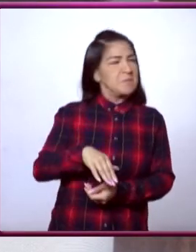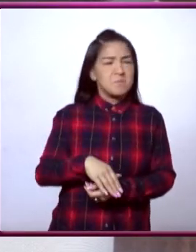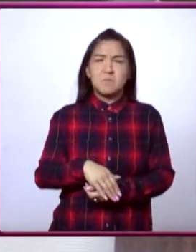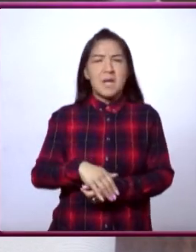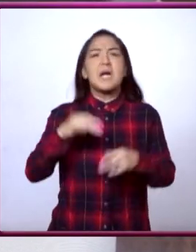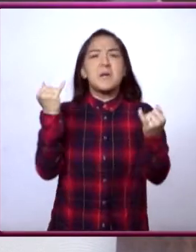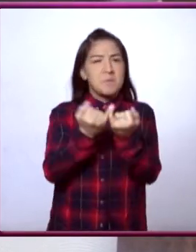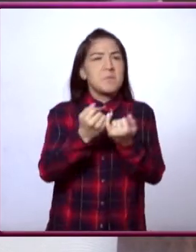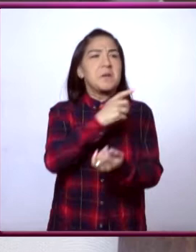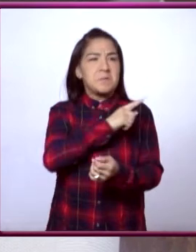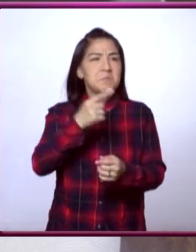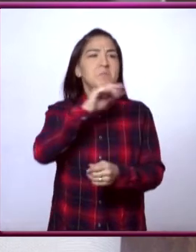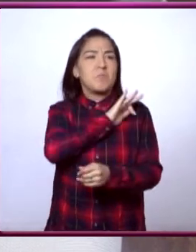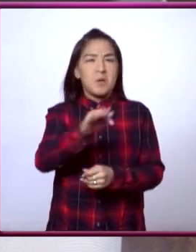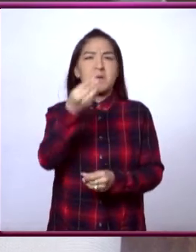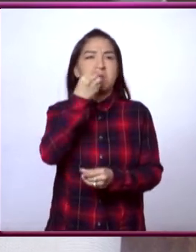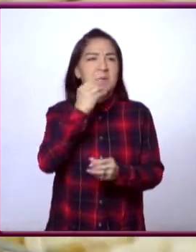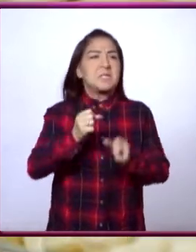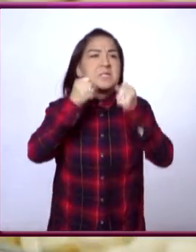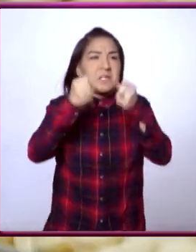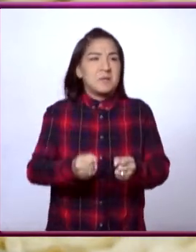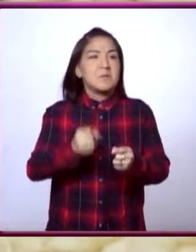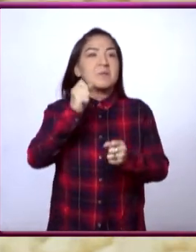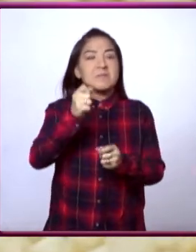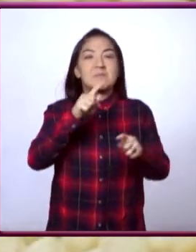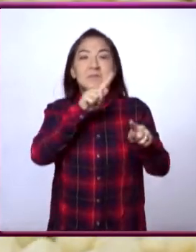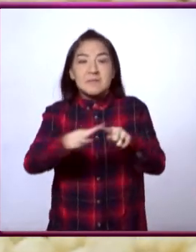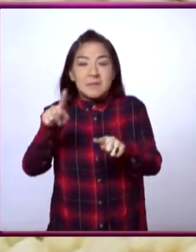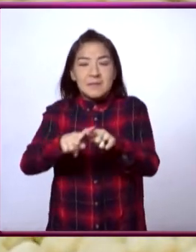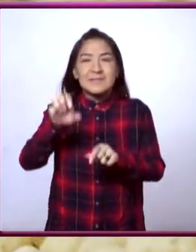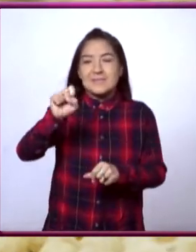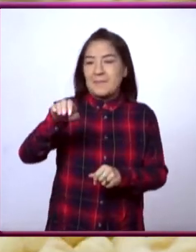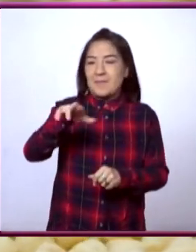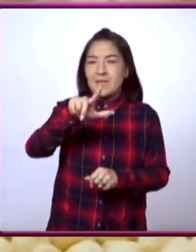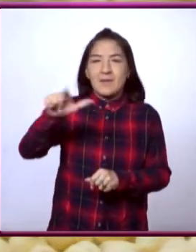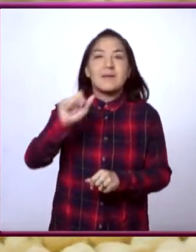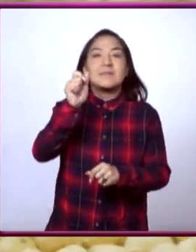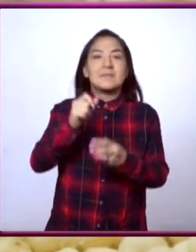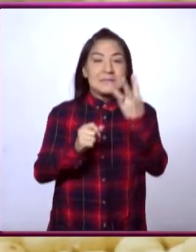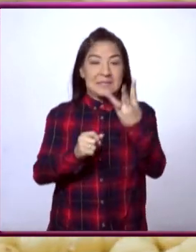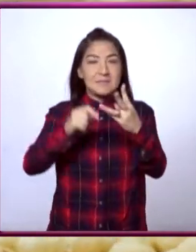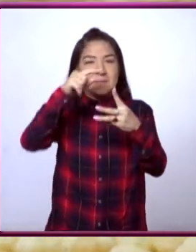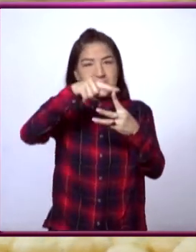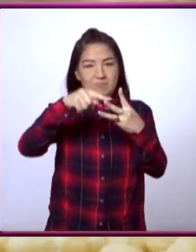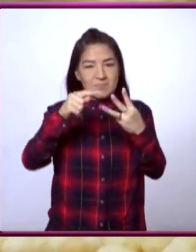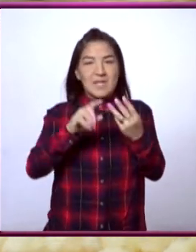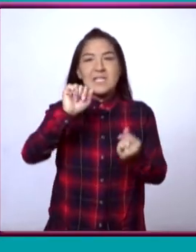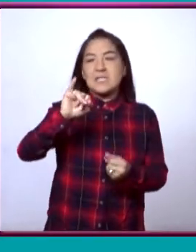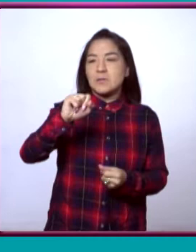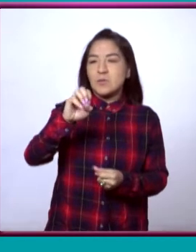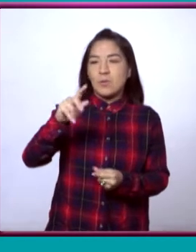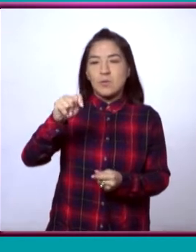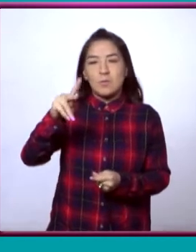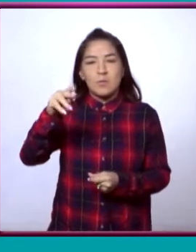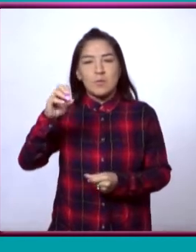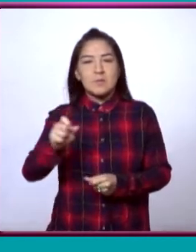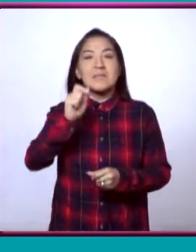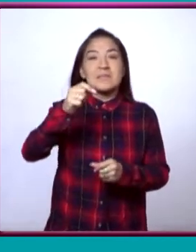y su ingesta es segura a pesar de que las semillas tienen 3 isótopos del elemento radio: